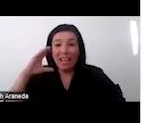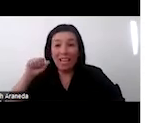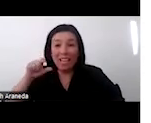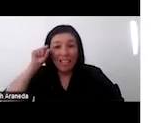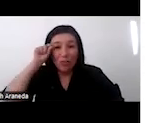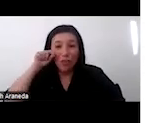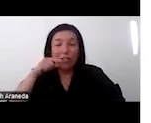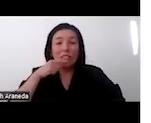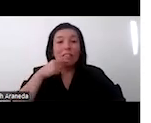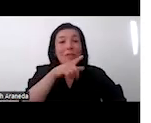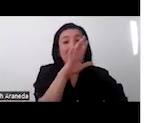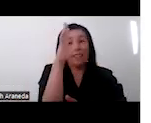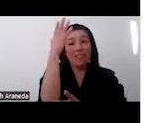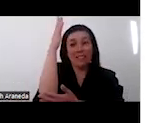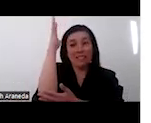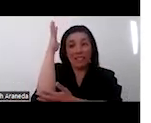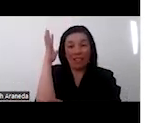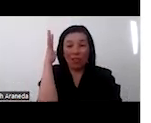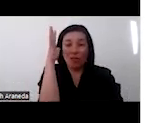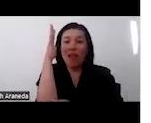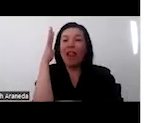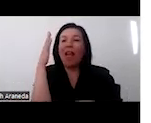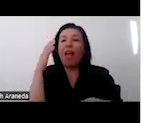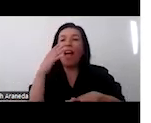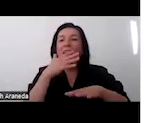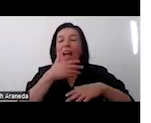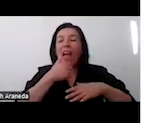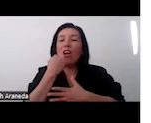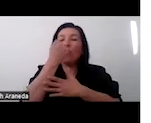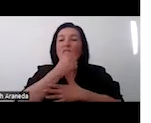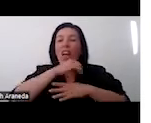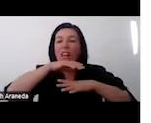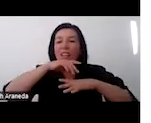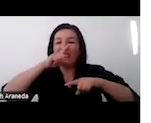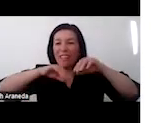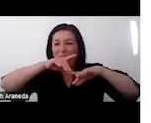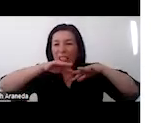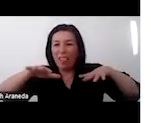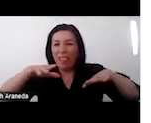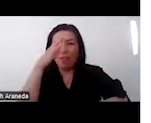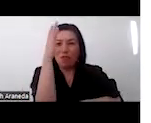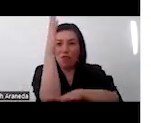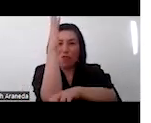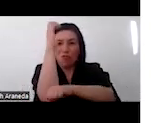y el belloto del norte que va deteniendo la desertificación que viene del norte. Y estas son las agrupaciones que